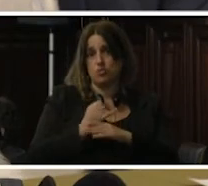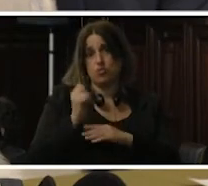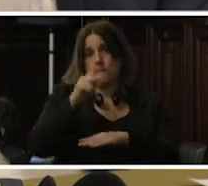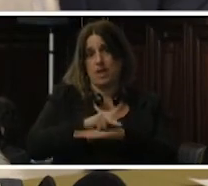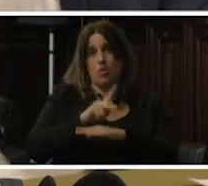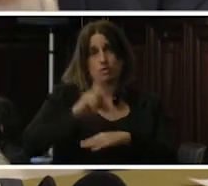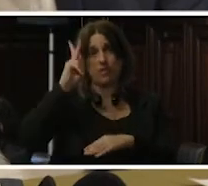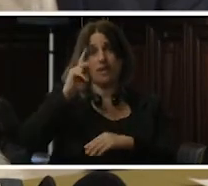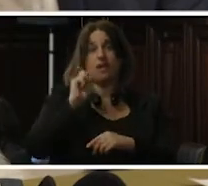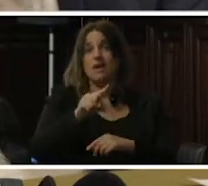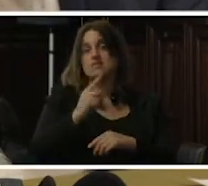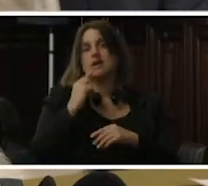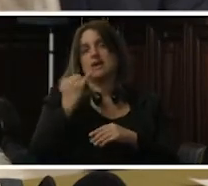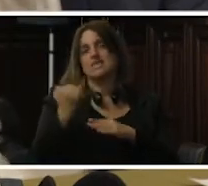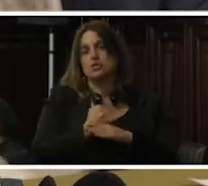Indígena, que es el órgano encargado.